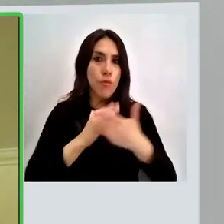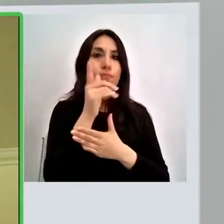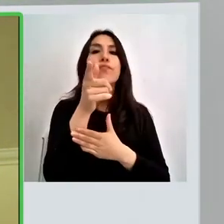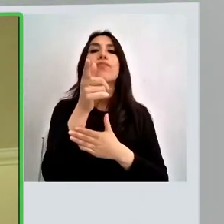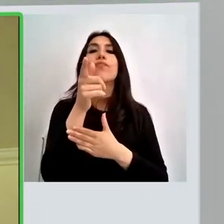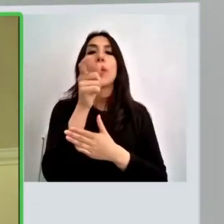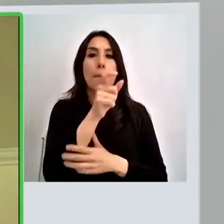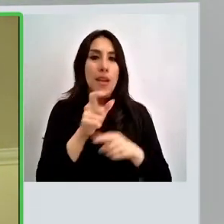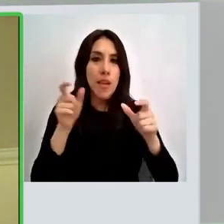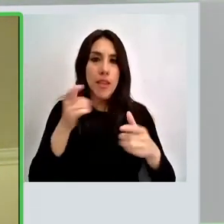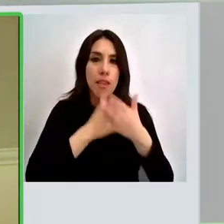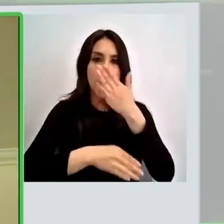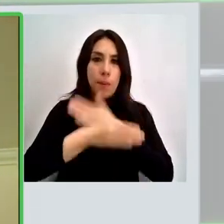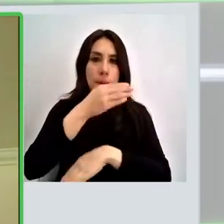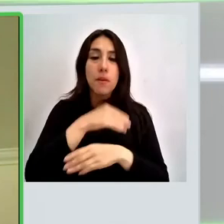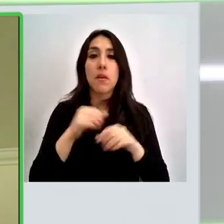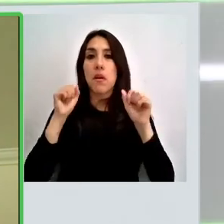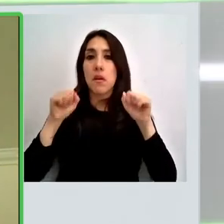en cuenta